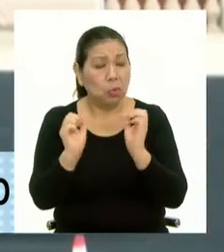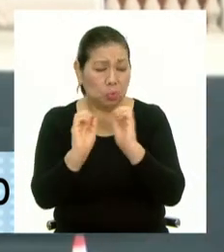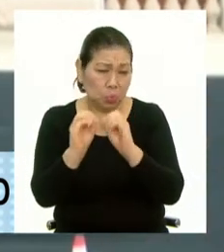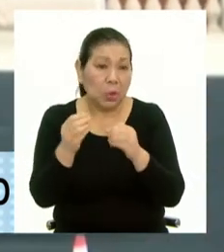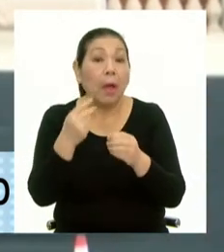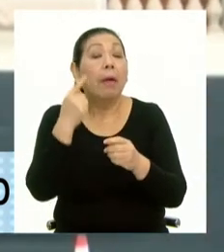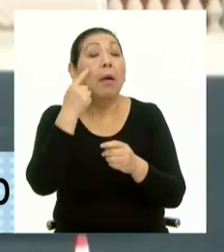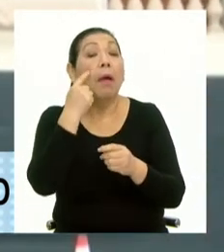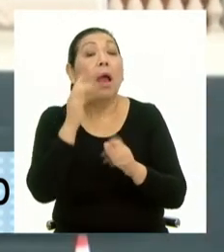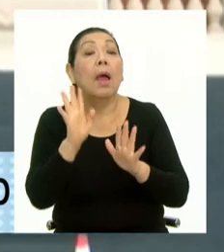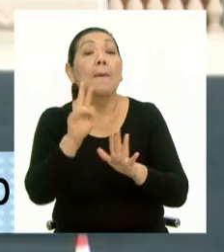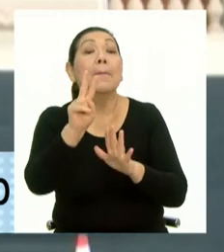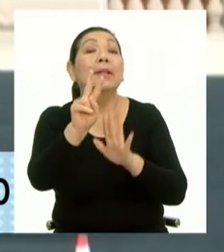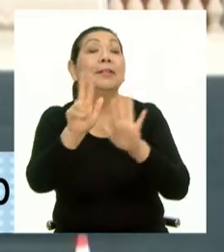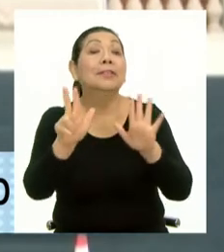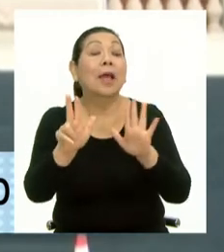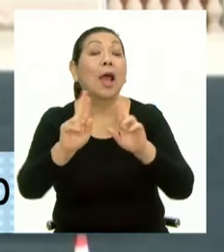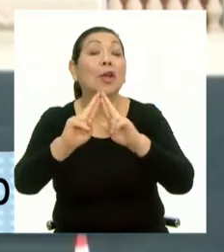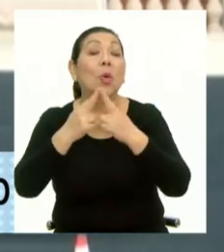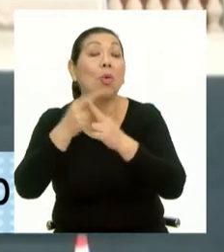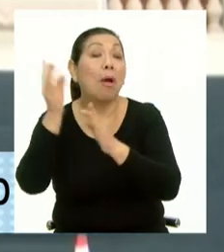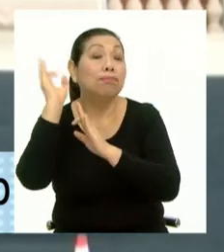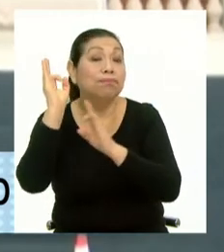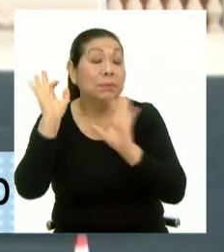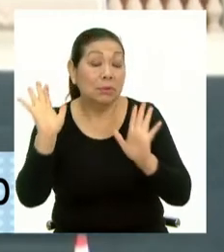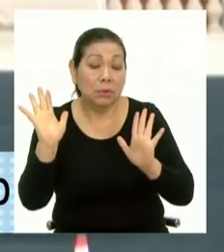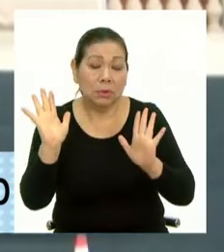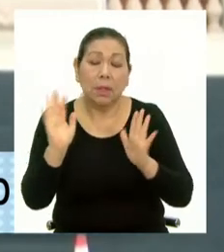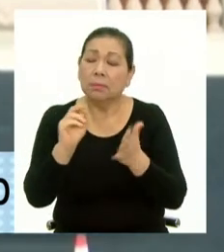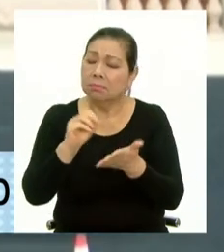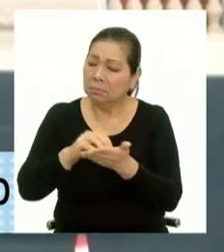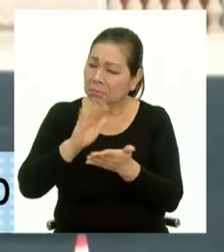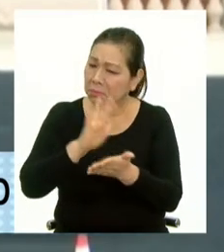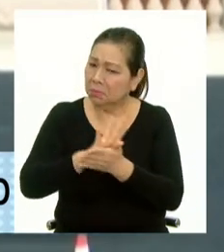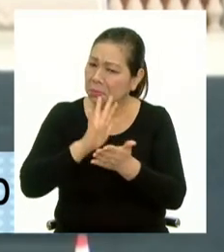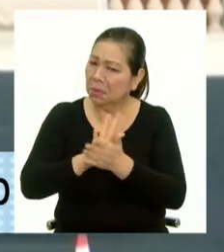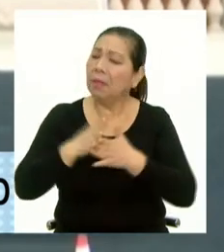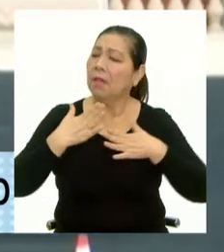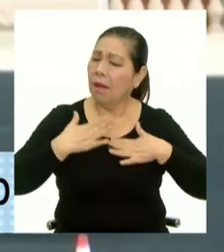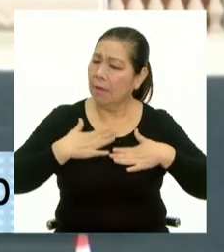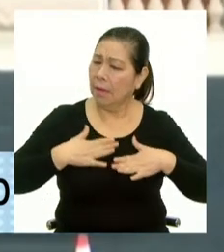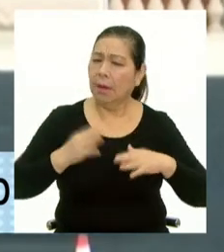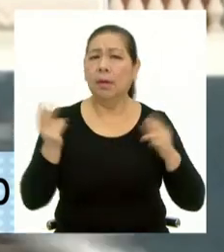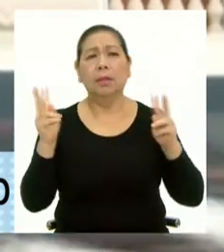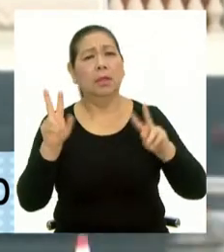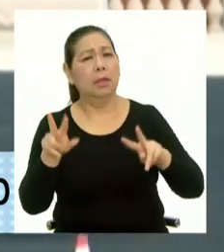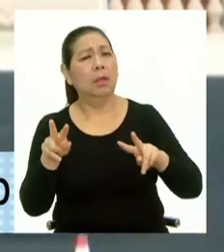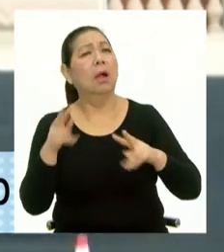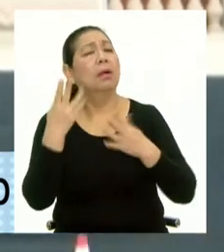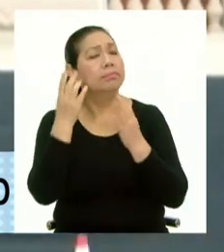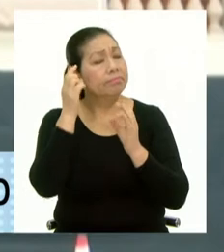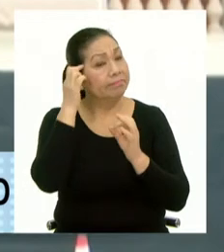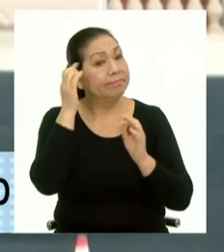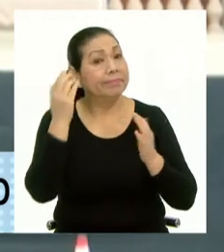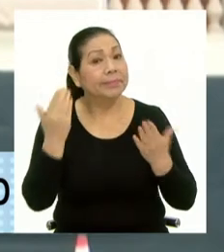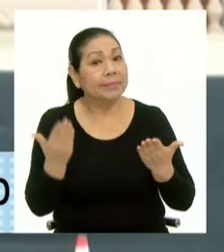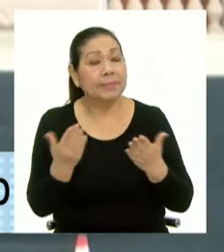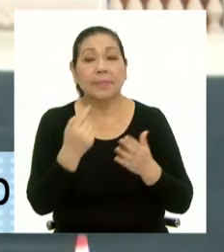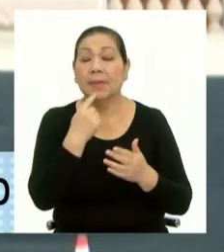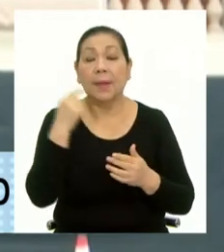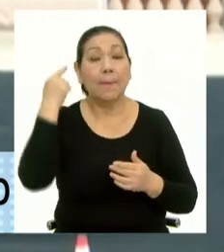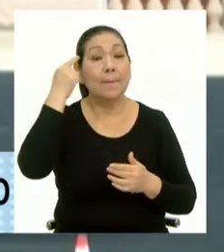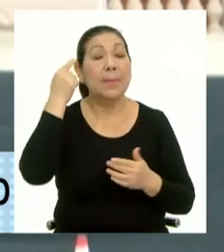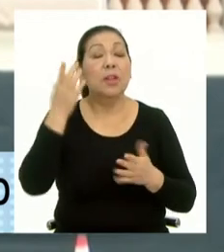que sería el día 26. Hay que tomar siempre las cosas con calma en este momento y esperemos, pues, que el señor Castillo